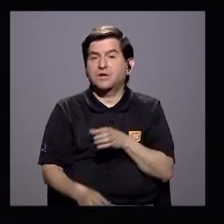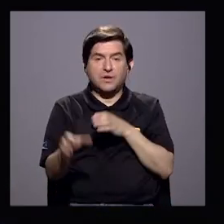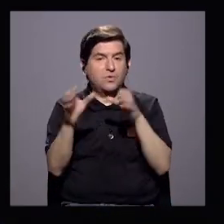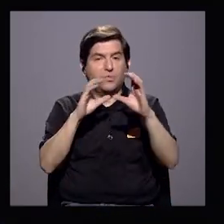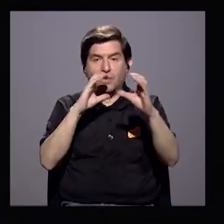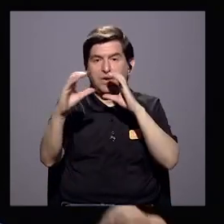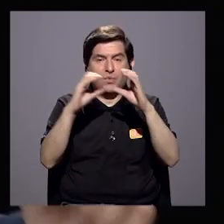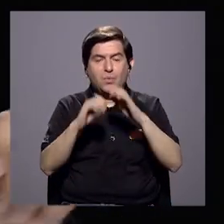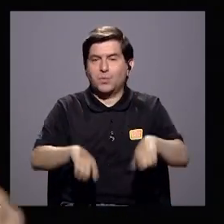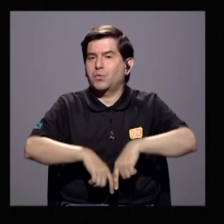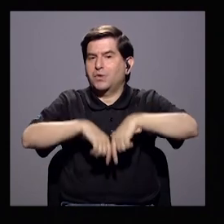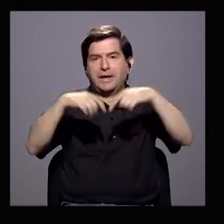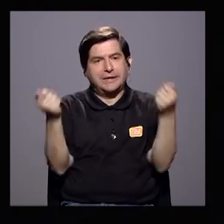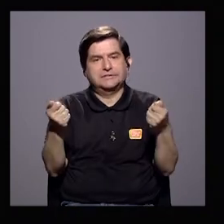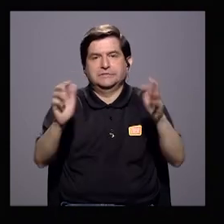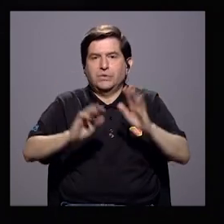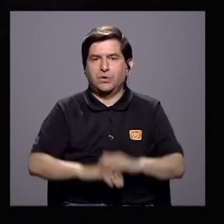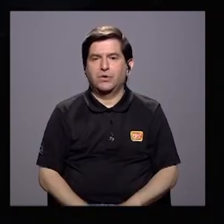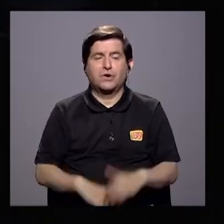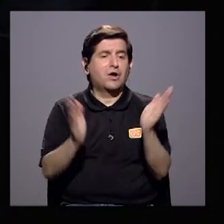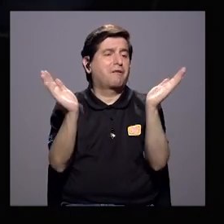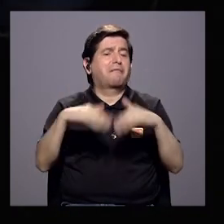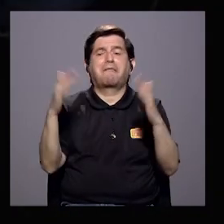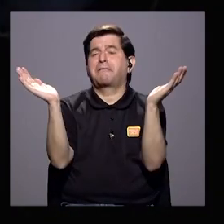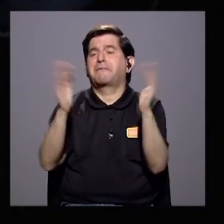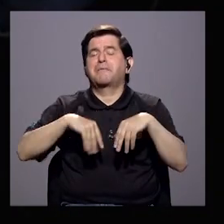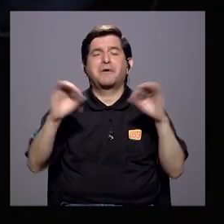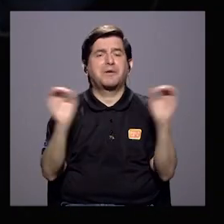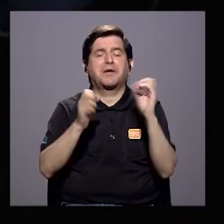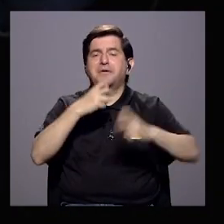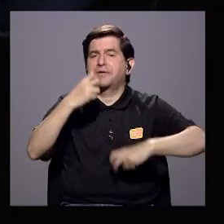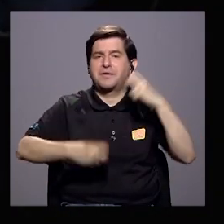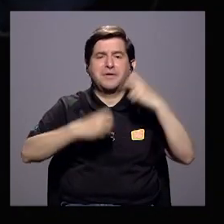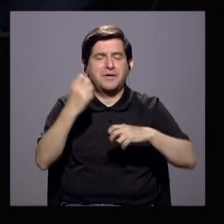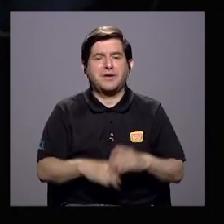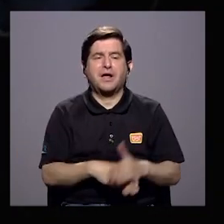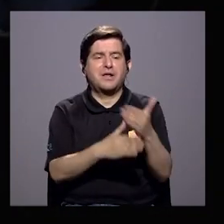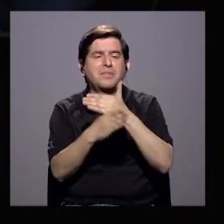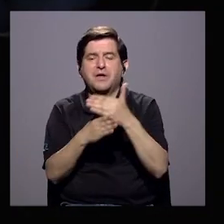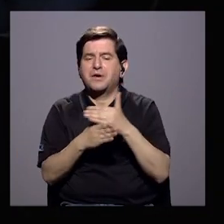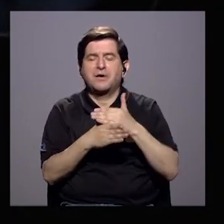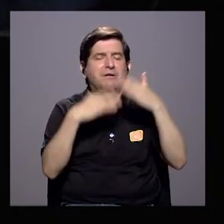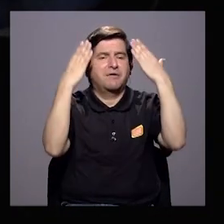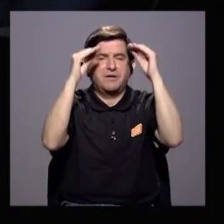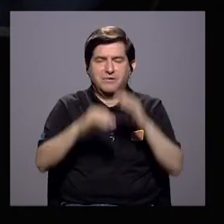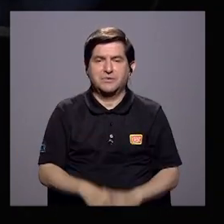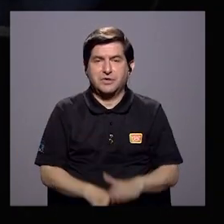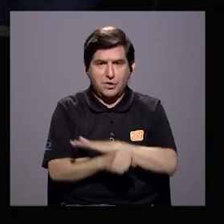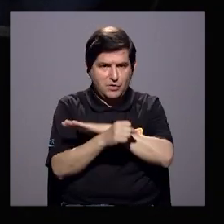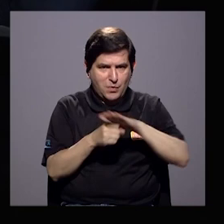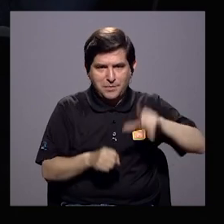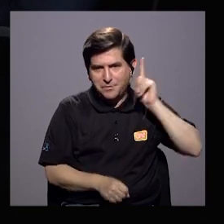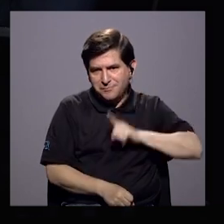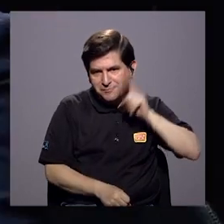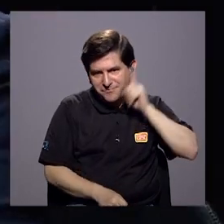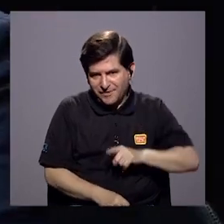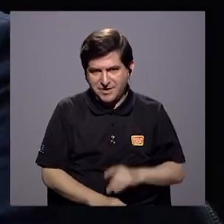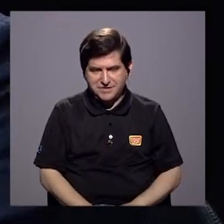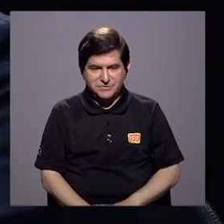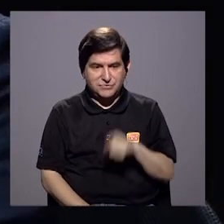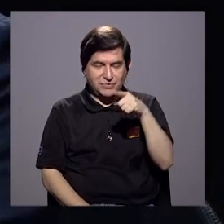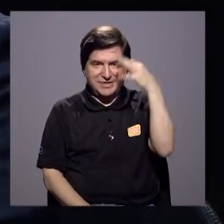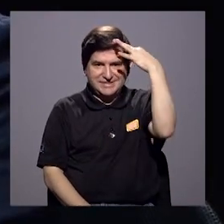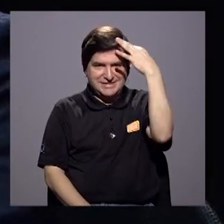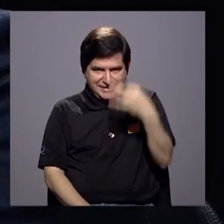comunicado de prensa que no había ningún tipo de problema con la compartición de los datos lo que es absolutamente falso y que